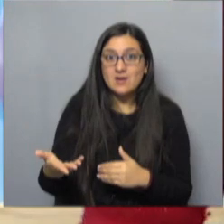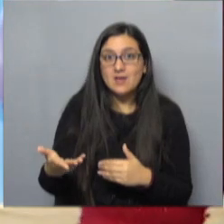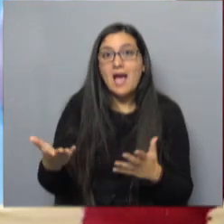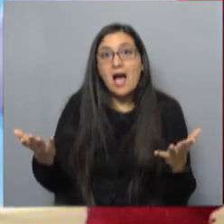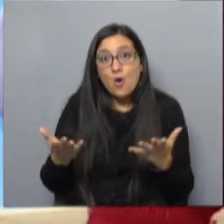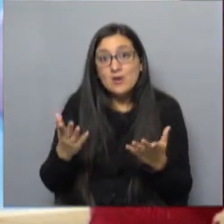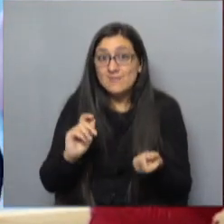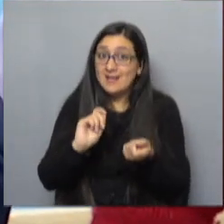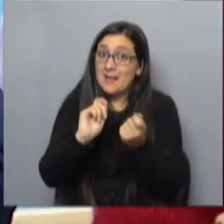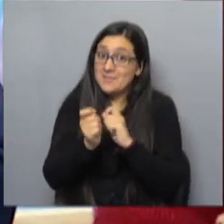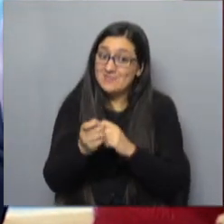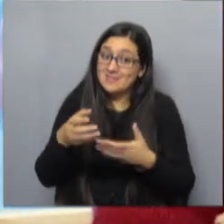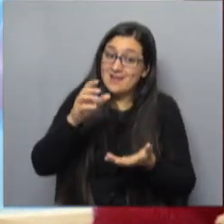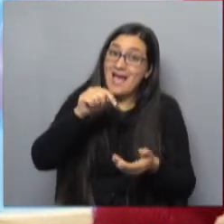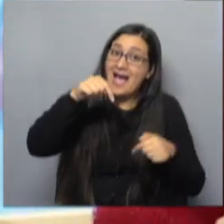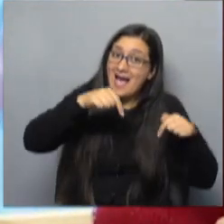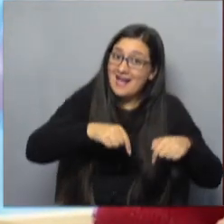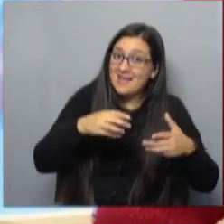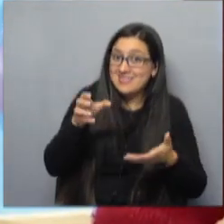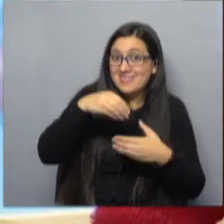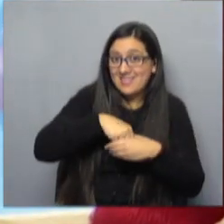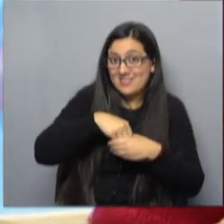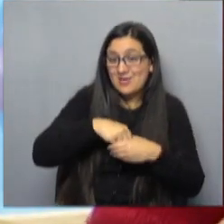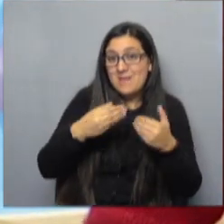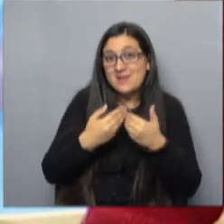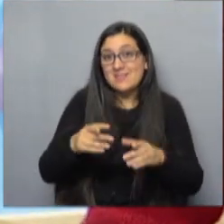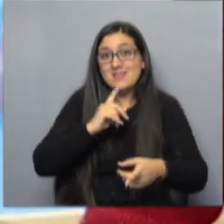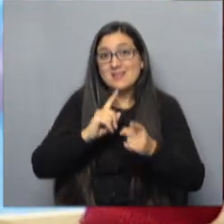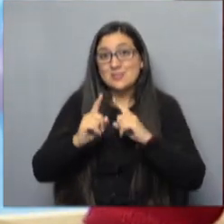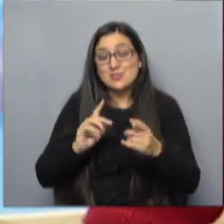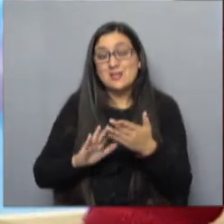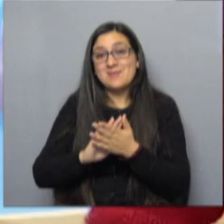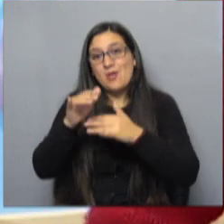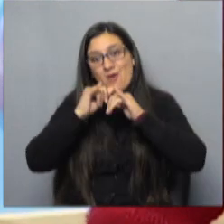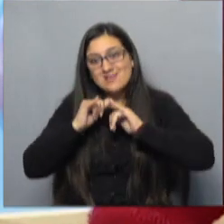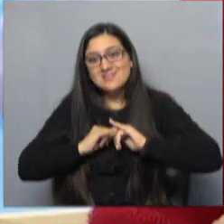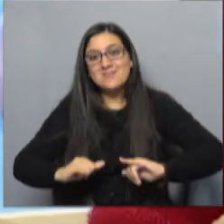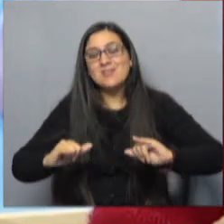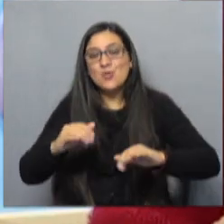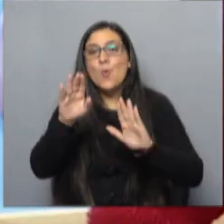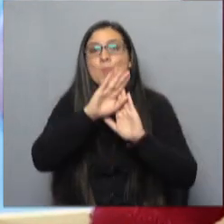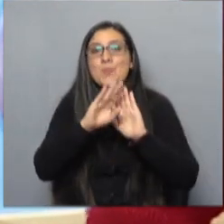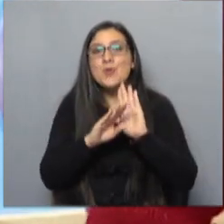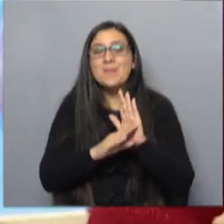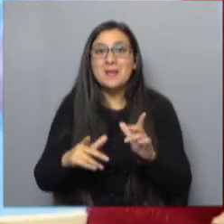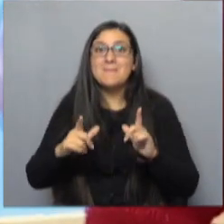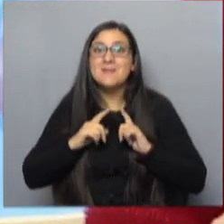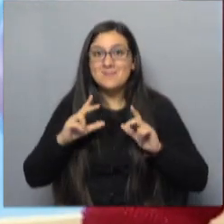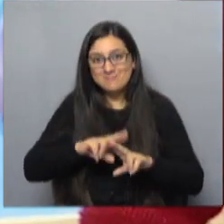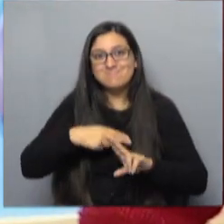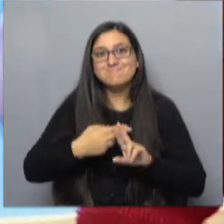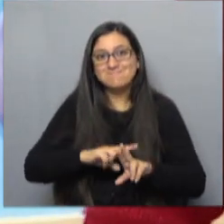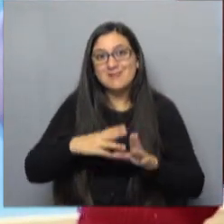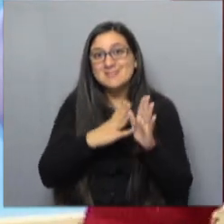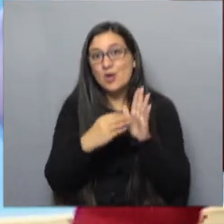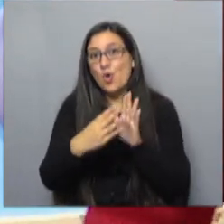acá adentro. Los títeres no sé cómo lo van a armar, pero a partir de las 11, este lanzamiento de un programa que esperemos que se replique